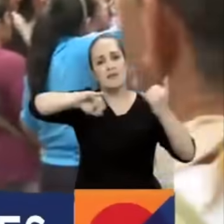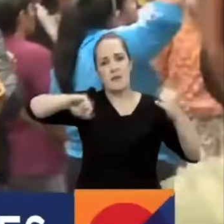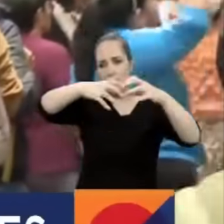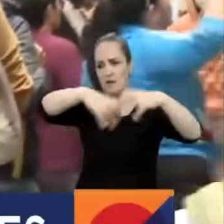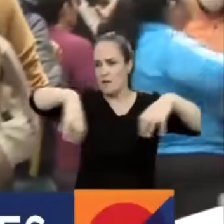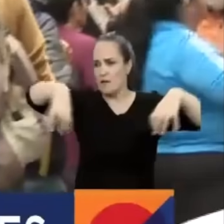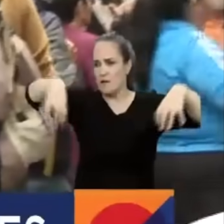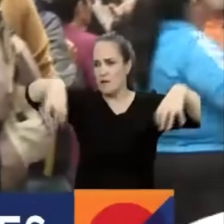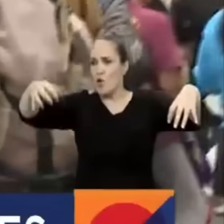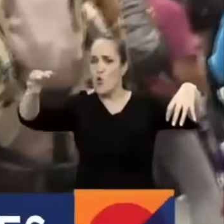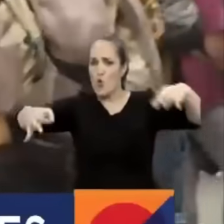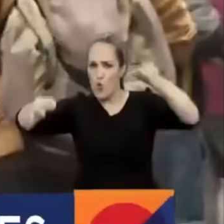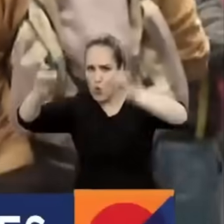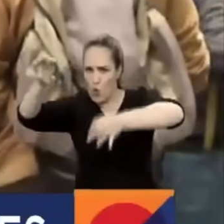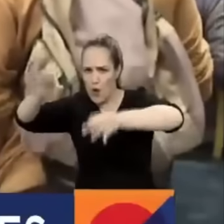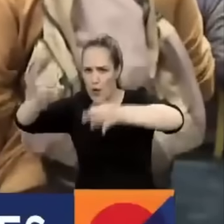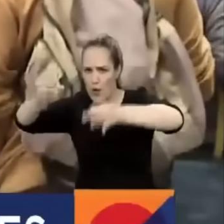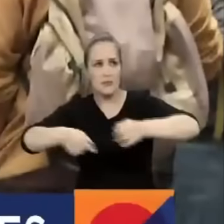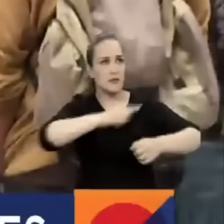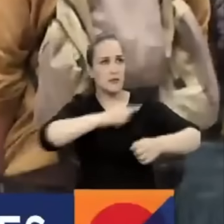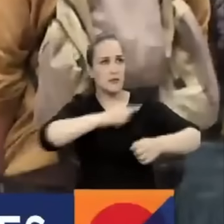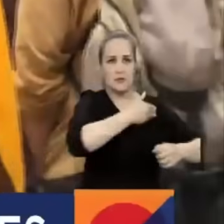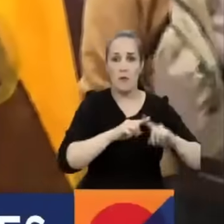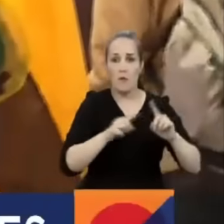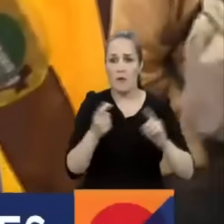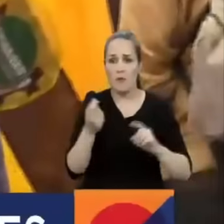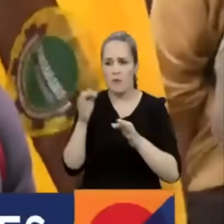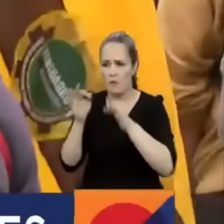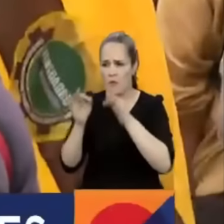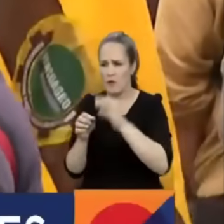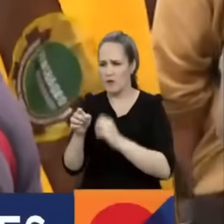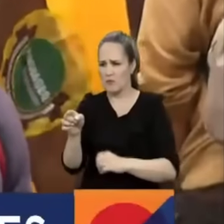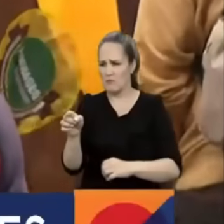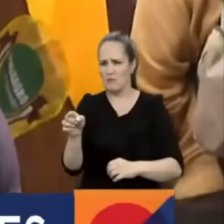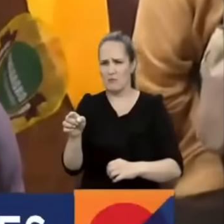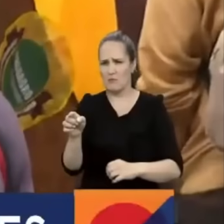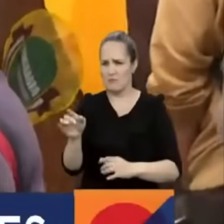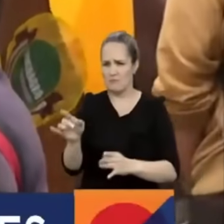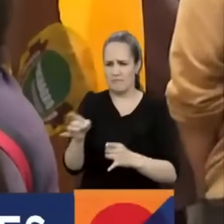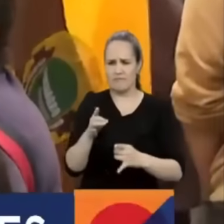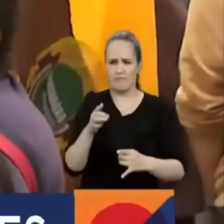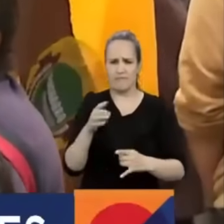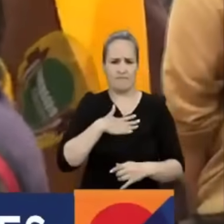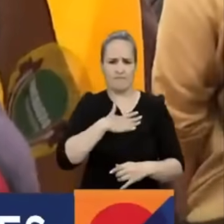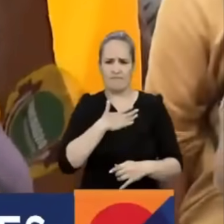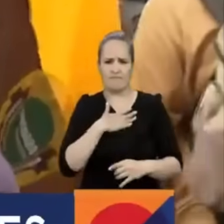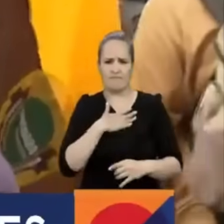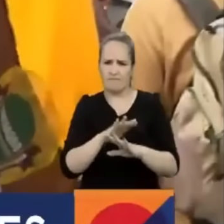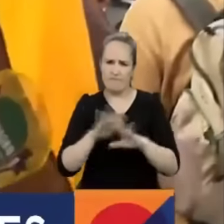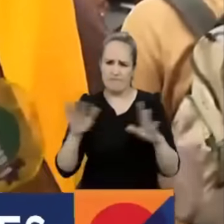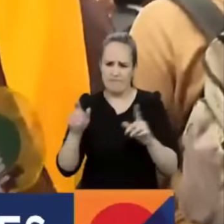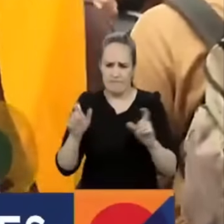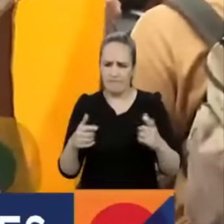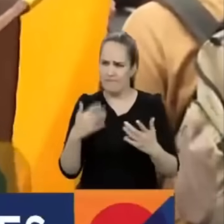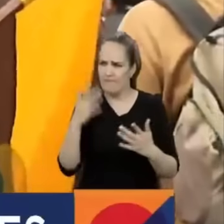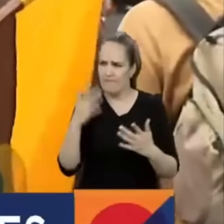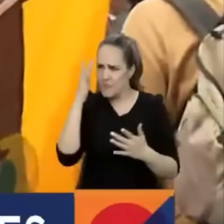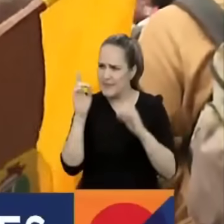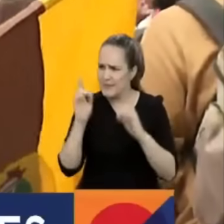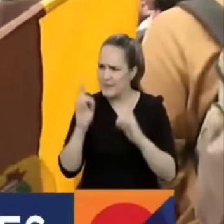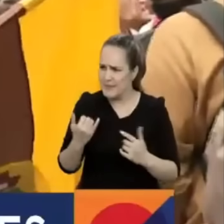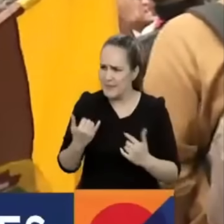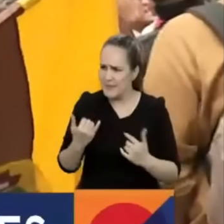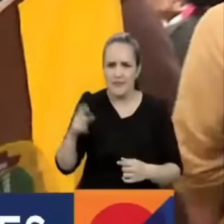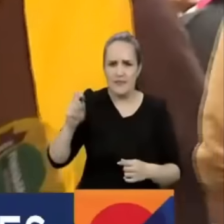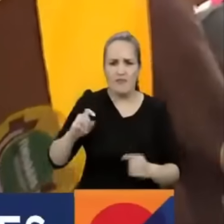Sin embargo, la última decisión de la Corte Suprema de Justicia no ha sido bien recibida por las personas que se han acercado a la